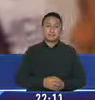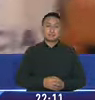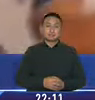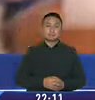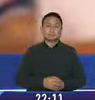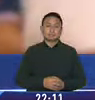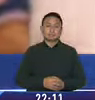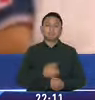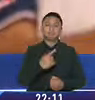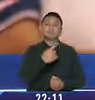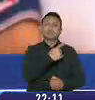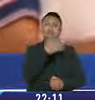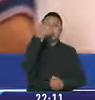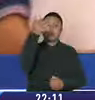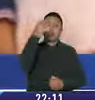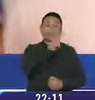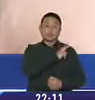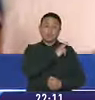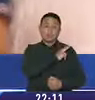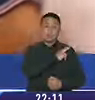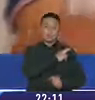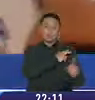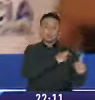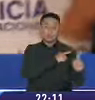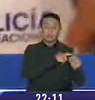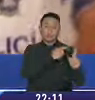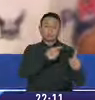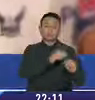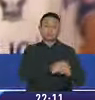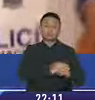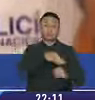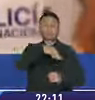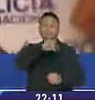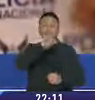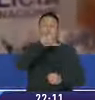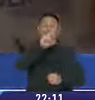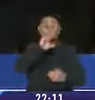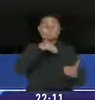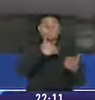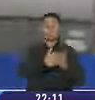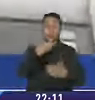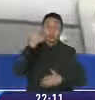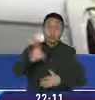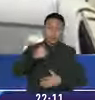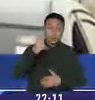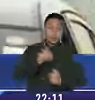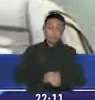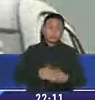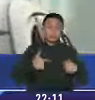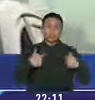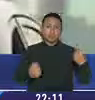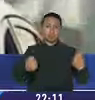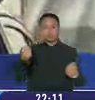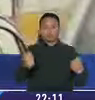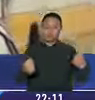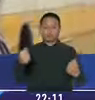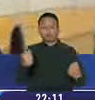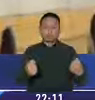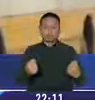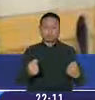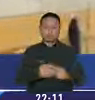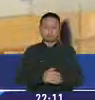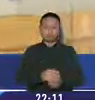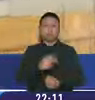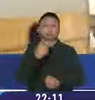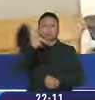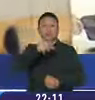La víctima es un profesor universitario. Salió desde Milagro hasta el cantón Durán. Iba en su vehículo propio cuando fue interceptado